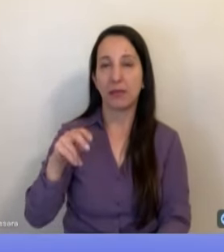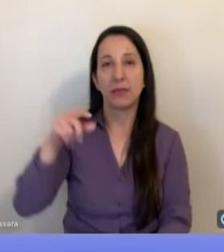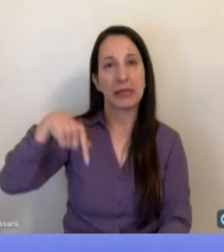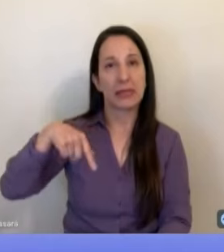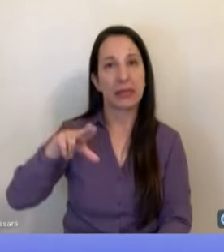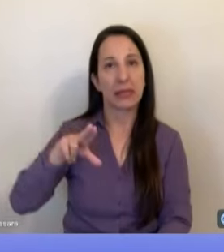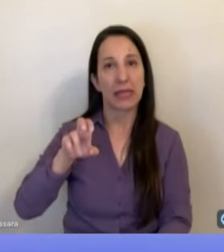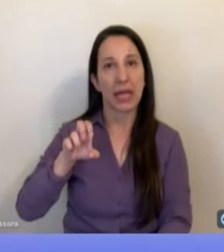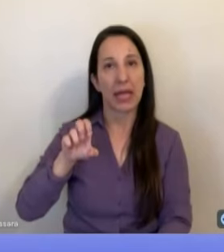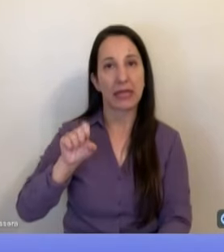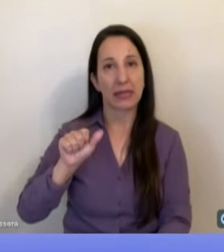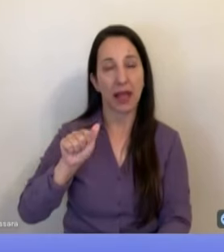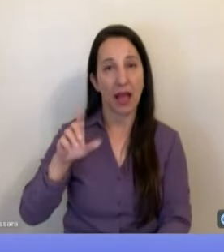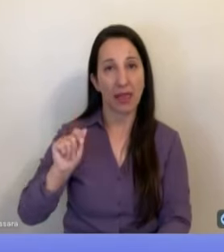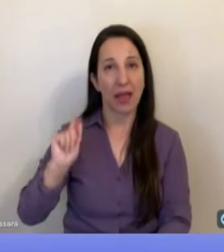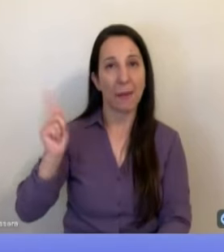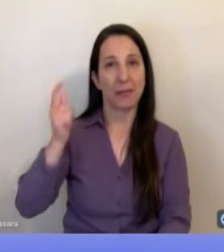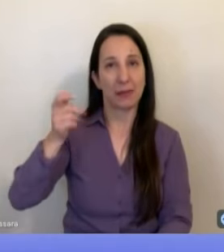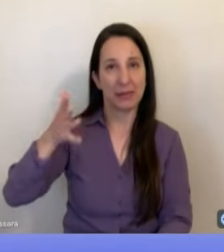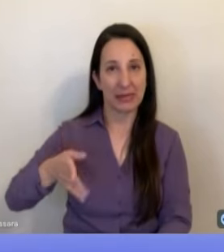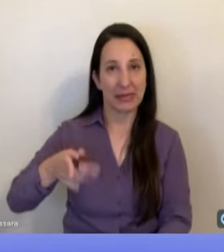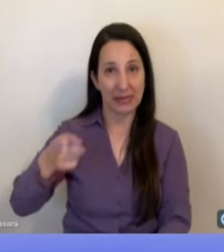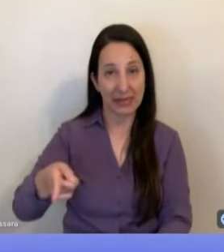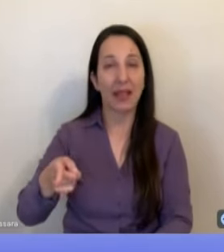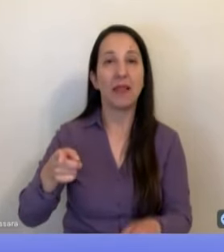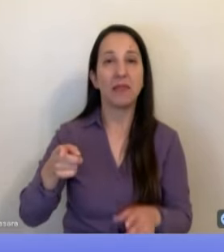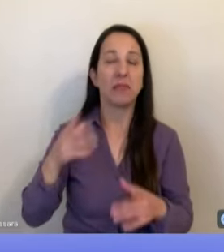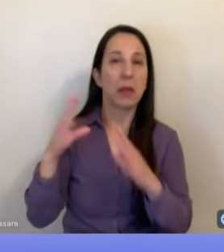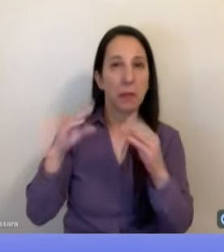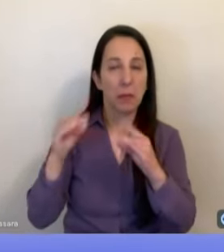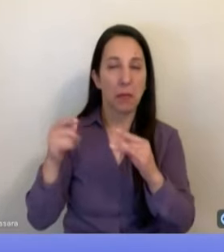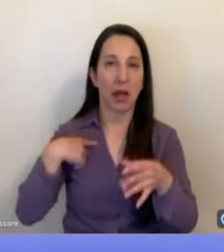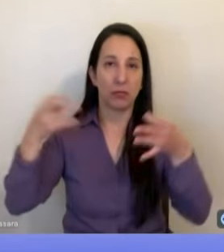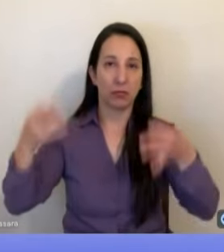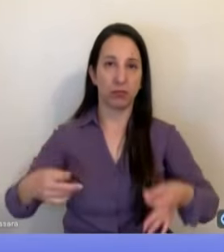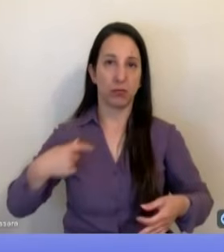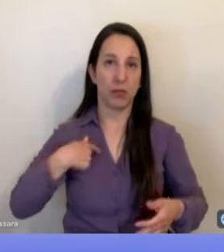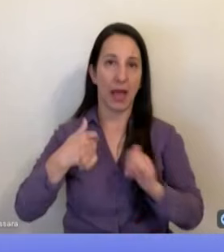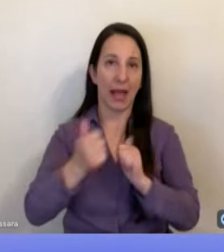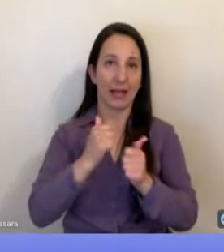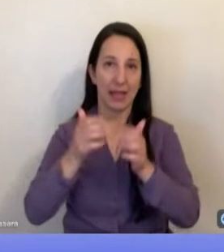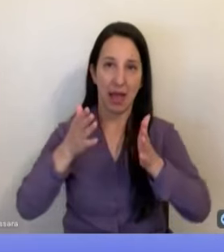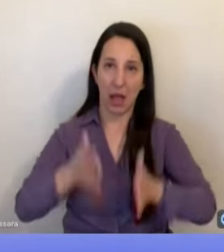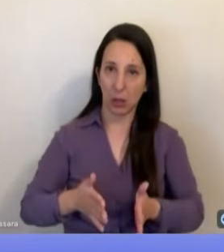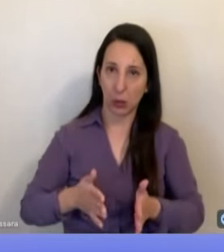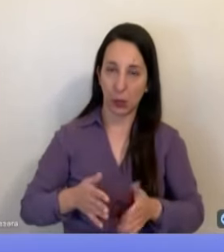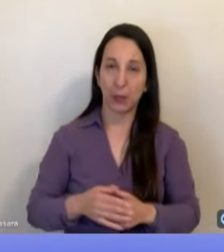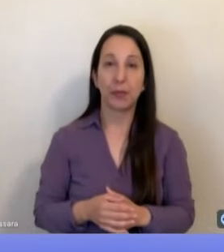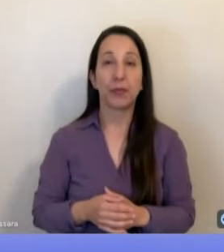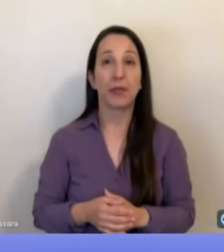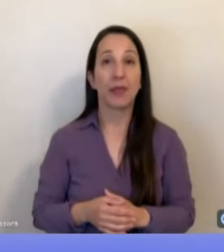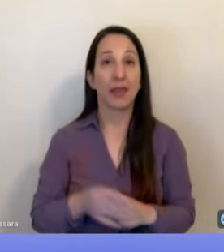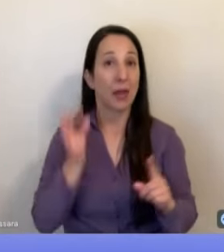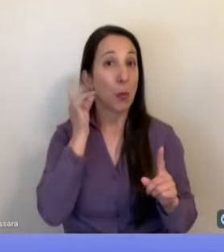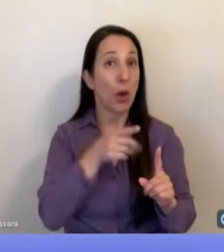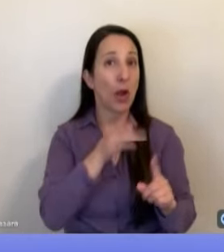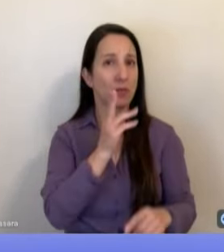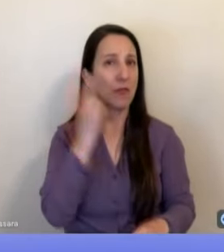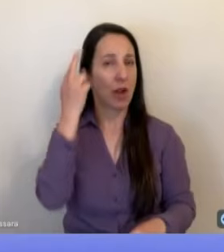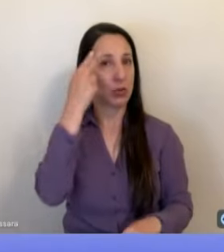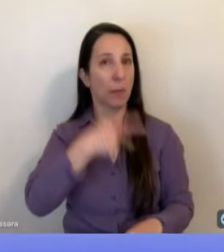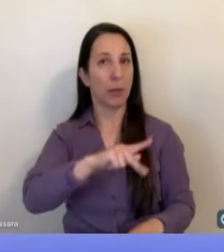que ha terminado conmigo como candidato a la presidencia. Los motivos personales de esa señora los desconozco, pero sí